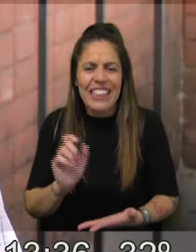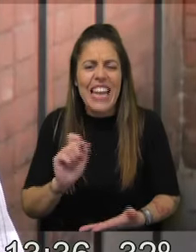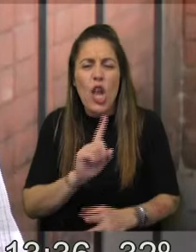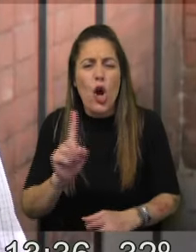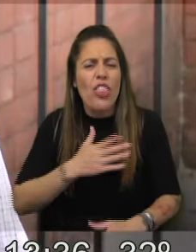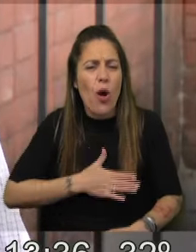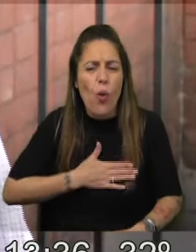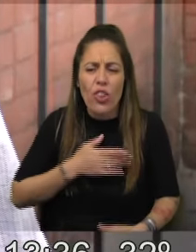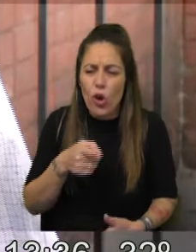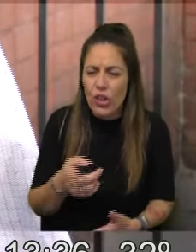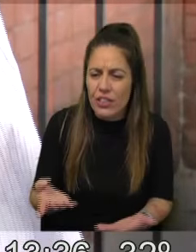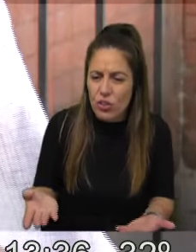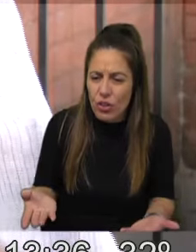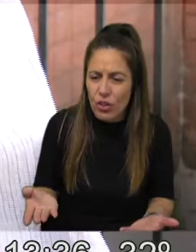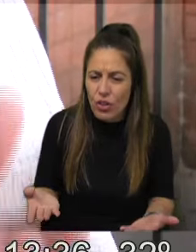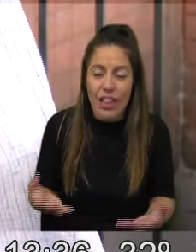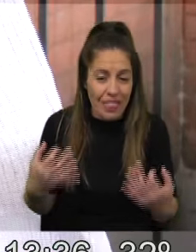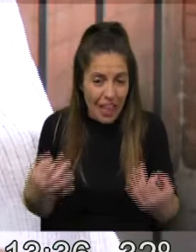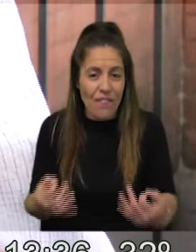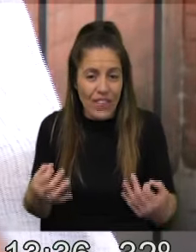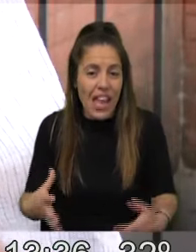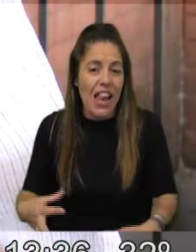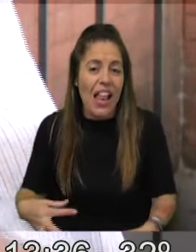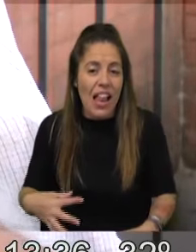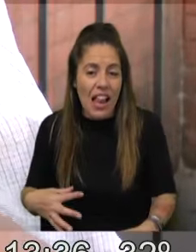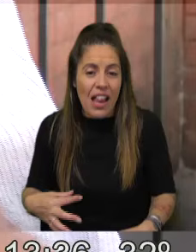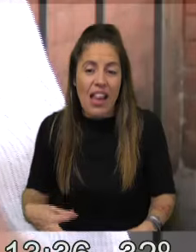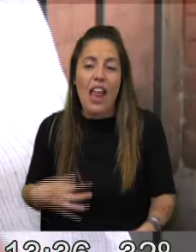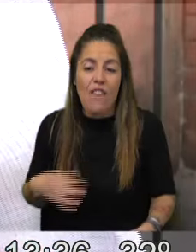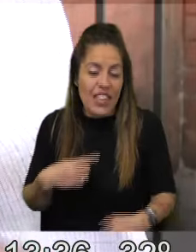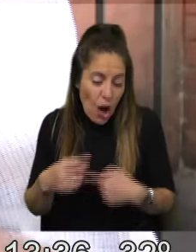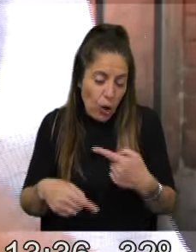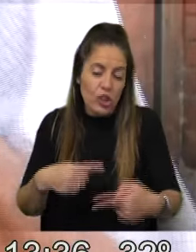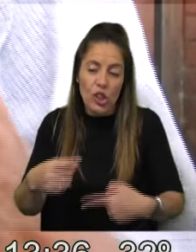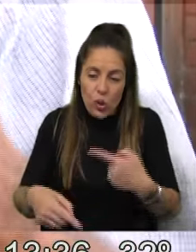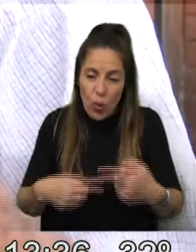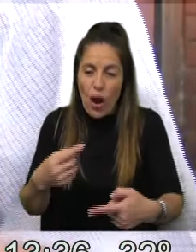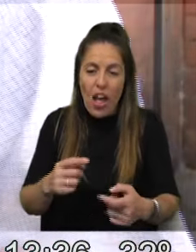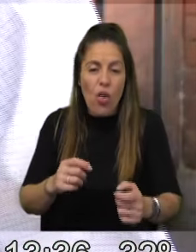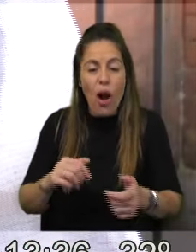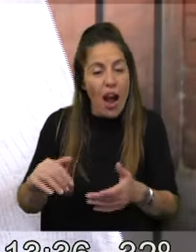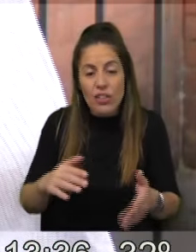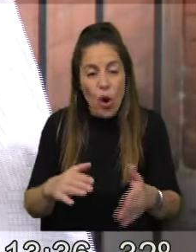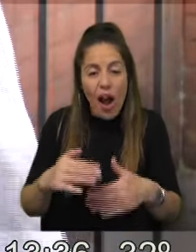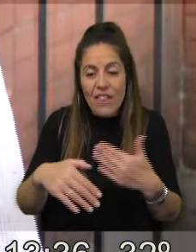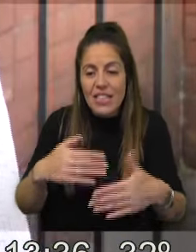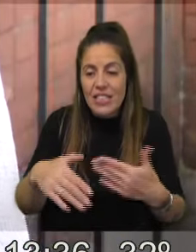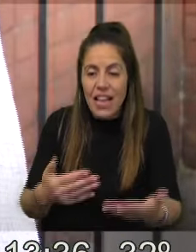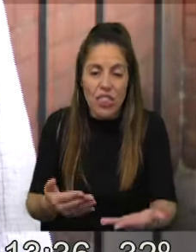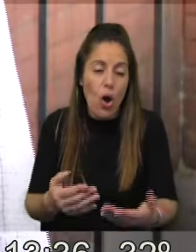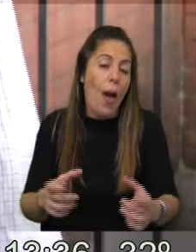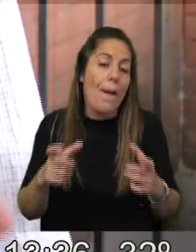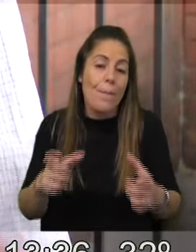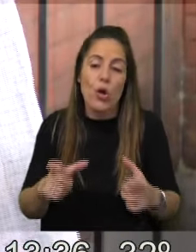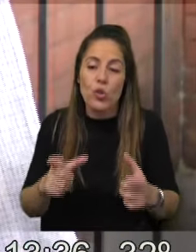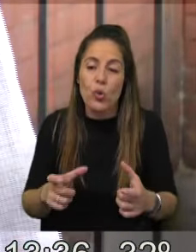eso? Está bien, la vida ha seguido marchando, ha ido caminando, y por suerte, que